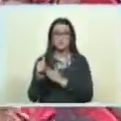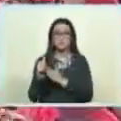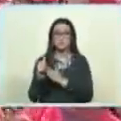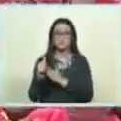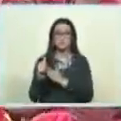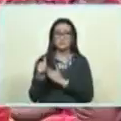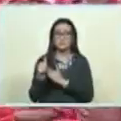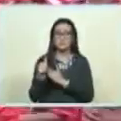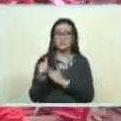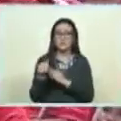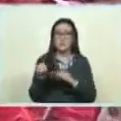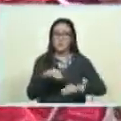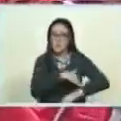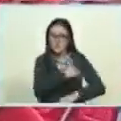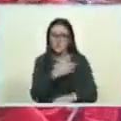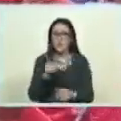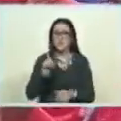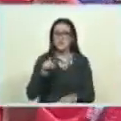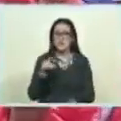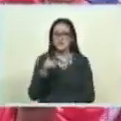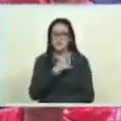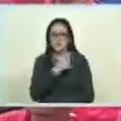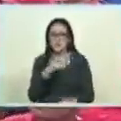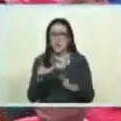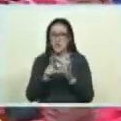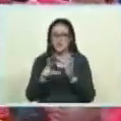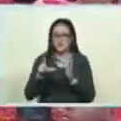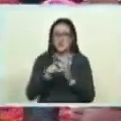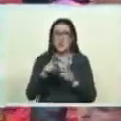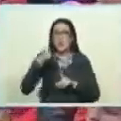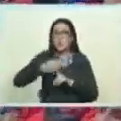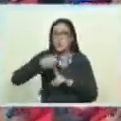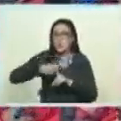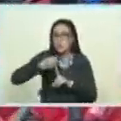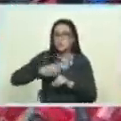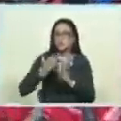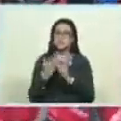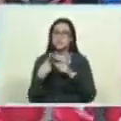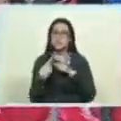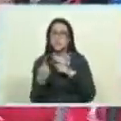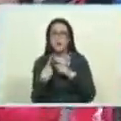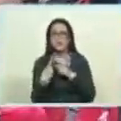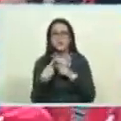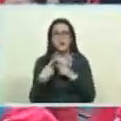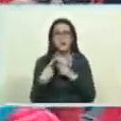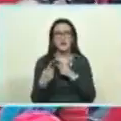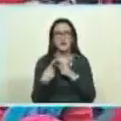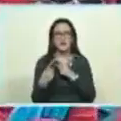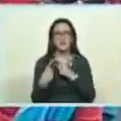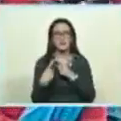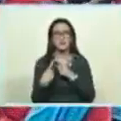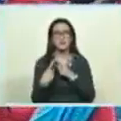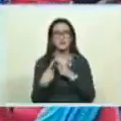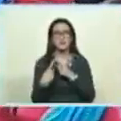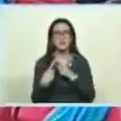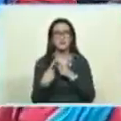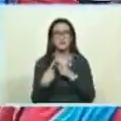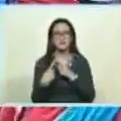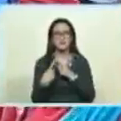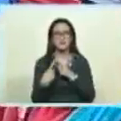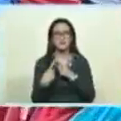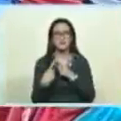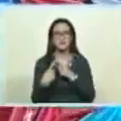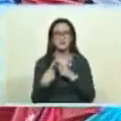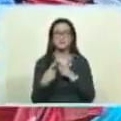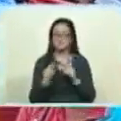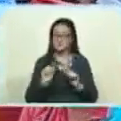media, tanto como universitario, hemos tenido una lucha para que se nos reivindique con el pasaje estudiantil, presidente Nicolás Maduro. Bueno, y nosotros,